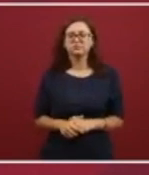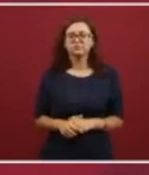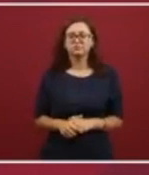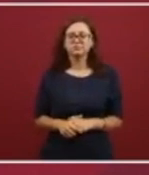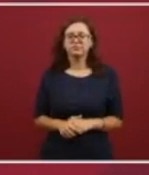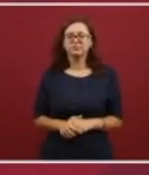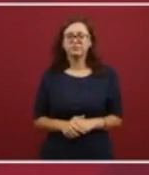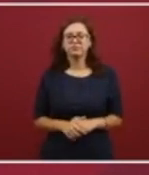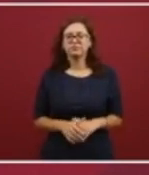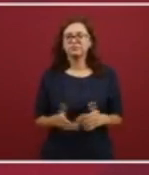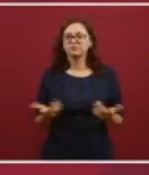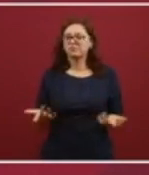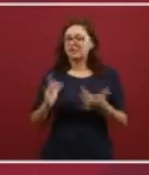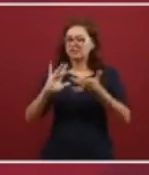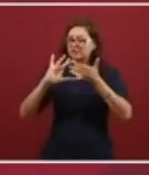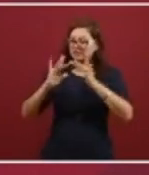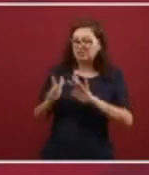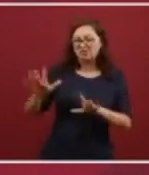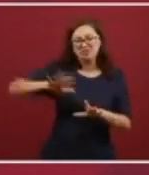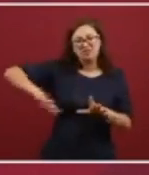pasan las redes sociales, no le hace.